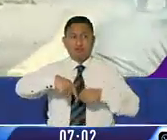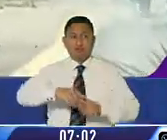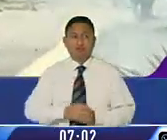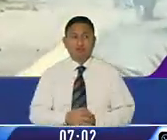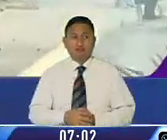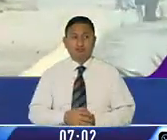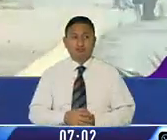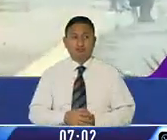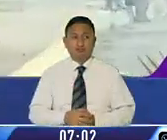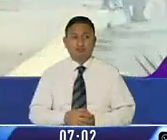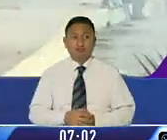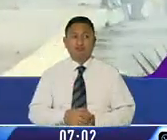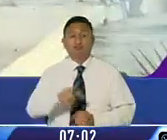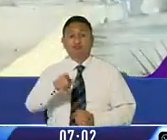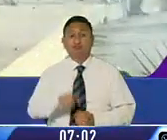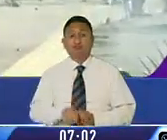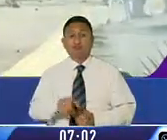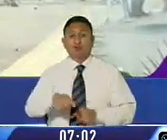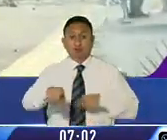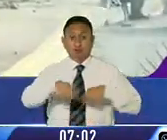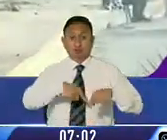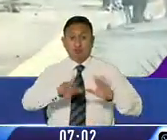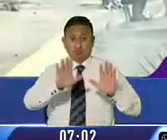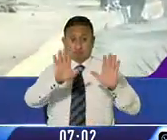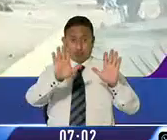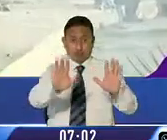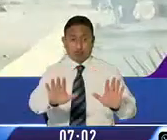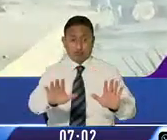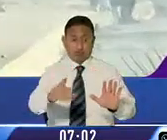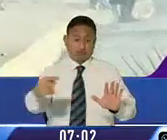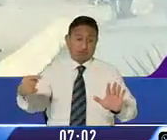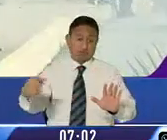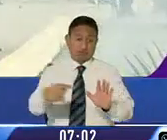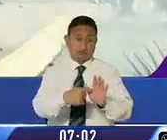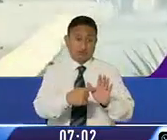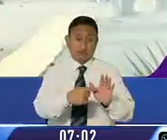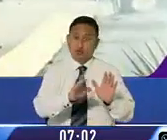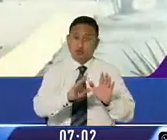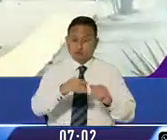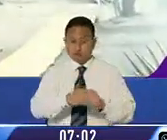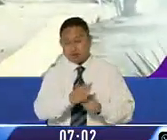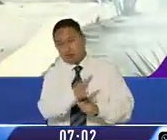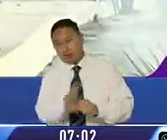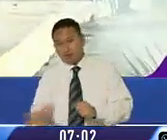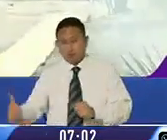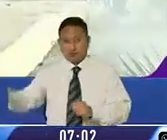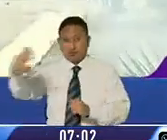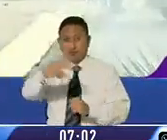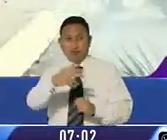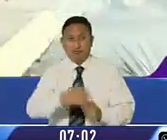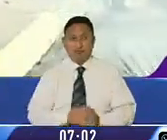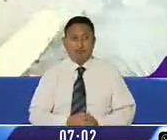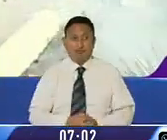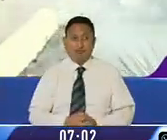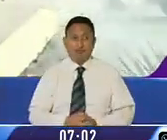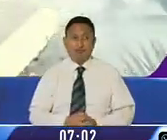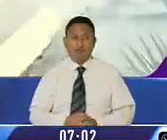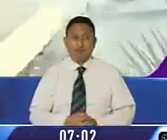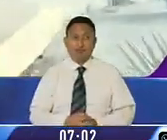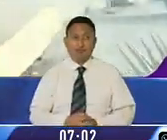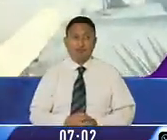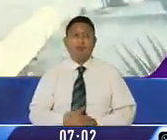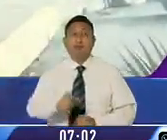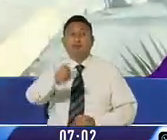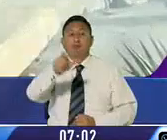nacional, reteniendo el tránsito vehicular para que no avancen a este punto y de esta forma evitar incidentes entre